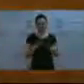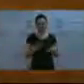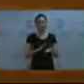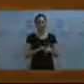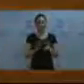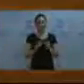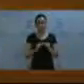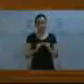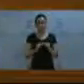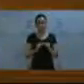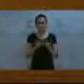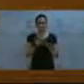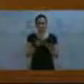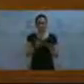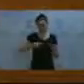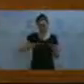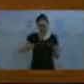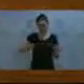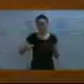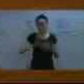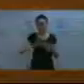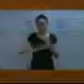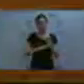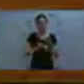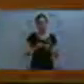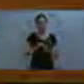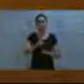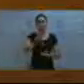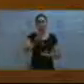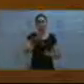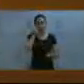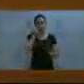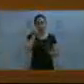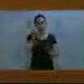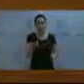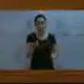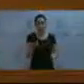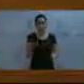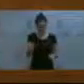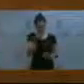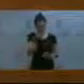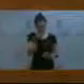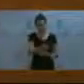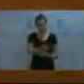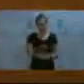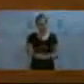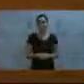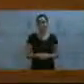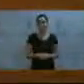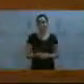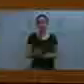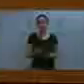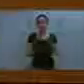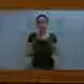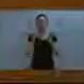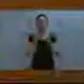muy concretos, ¿por qué no van ustedes? Yo les emplazo a que ustedes vayan al Consejo Asesor de Turismo. Todo el mundo tiene, todos los